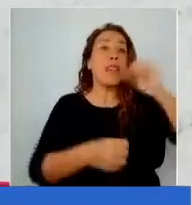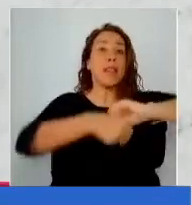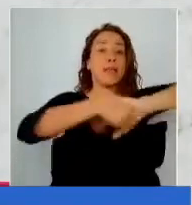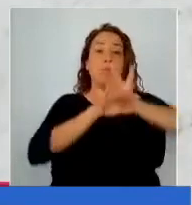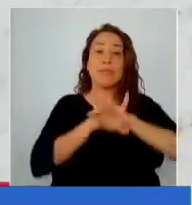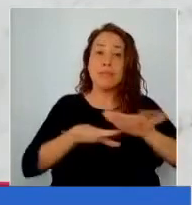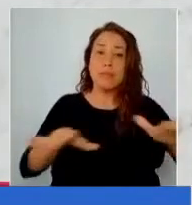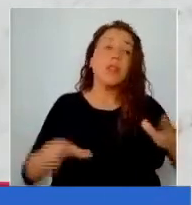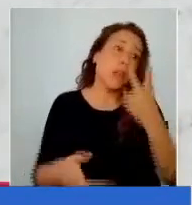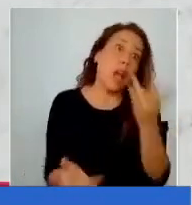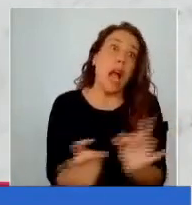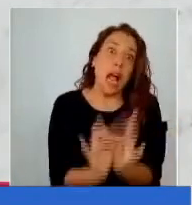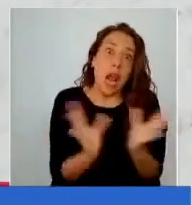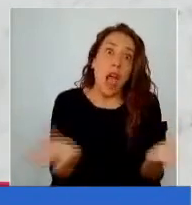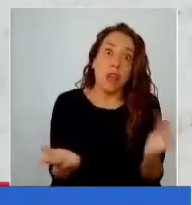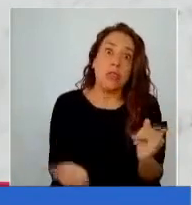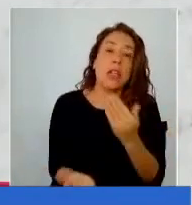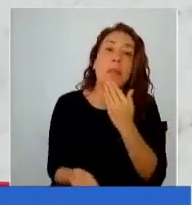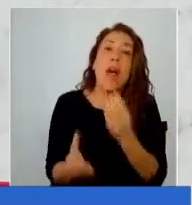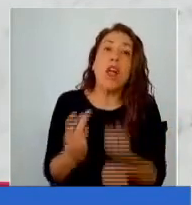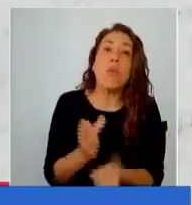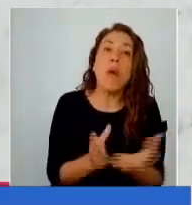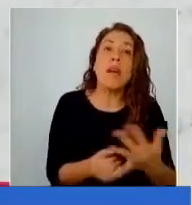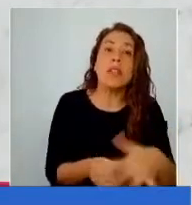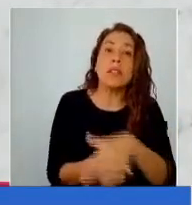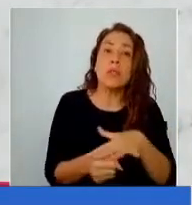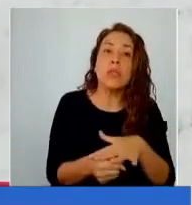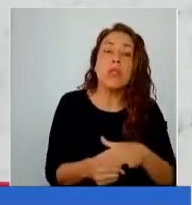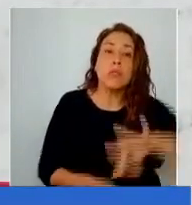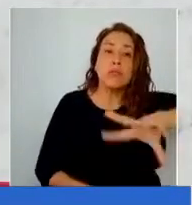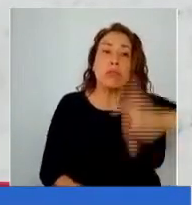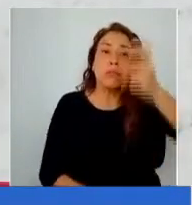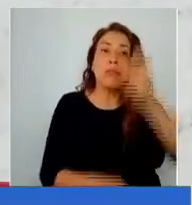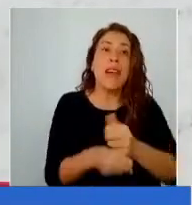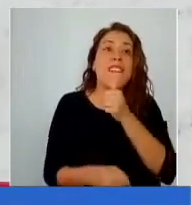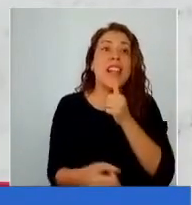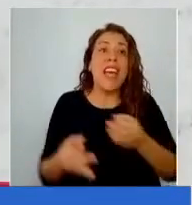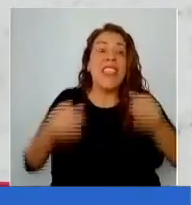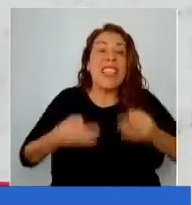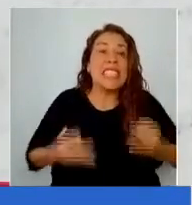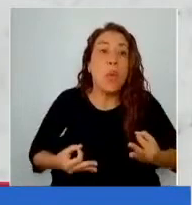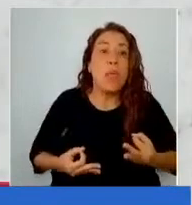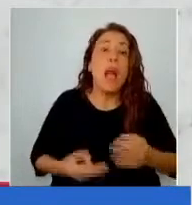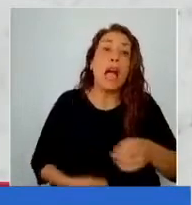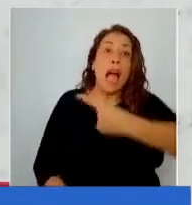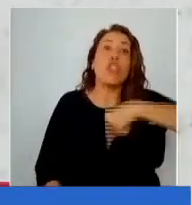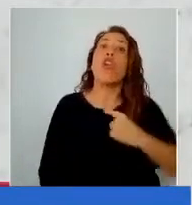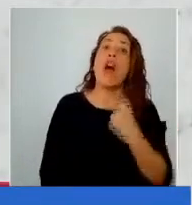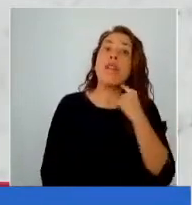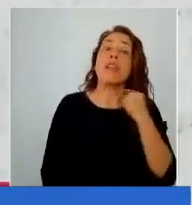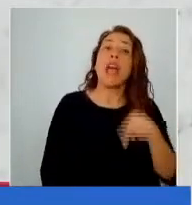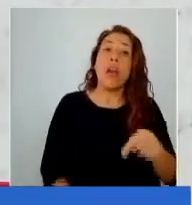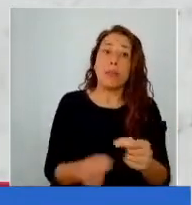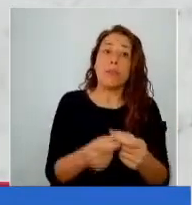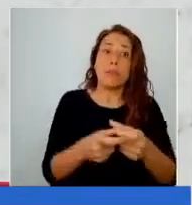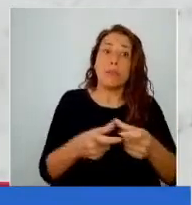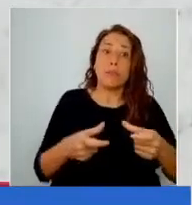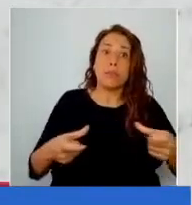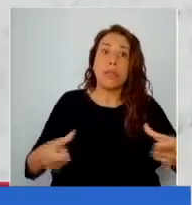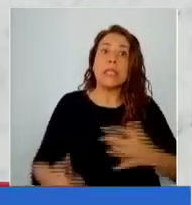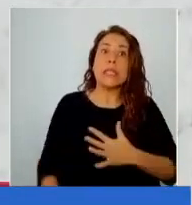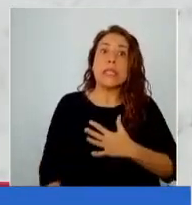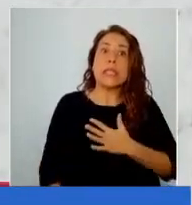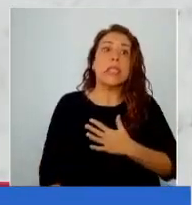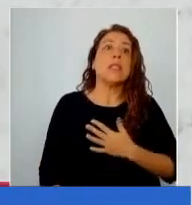por el nuevo fenómeno intelectual de inseguridad que nos afecta y que cada vez nos hace más intolerable